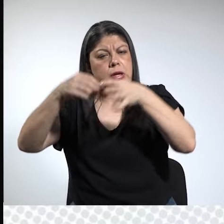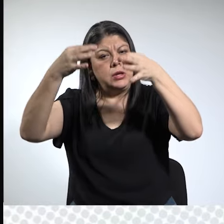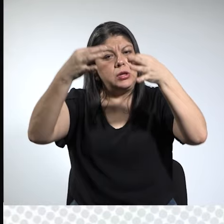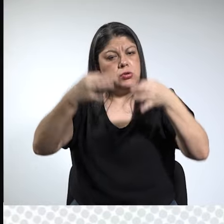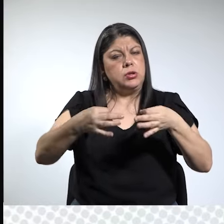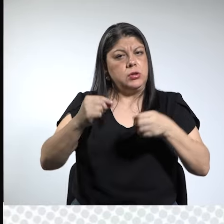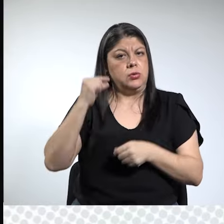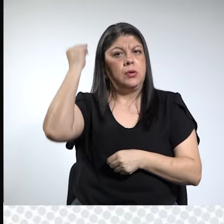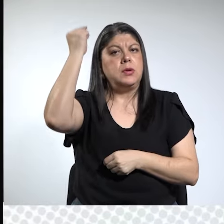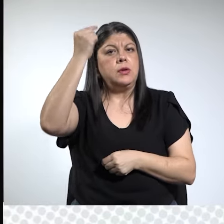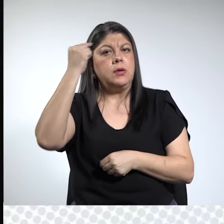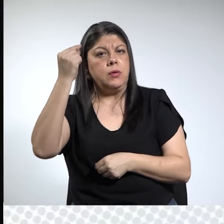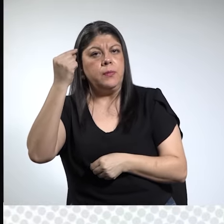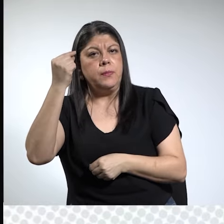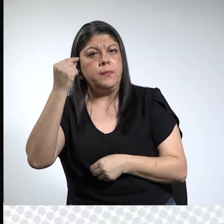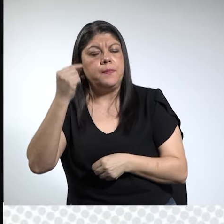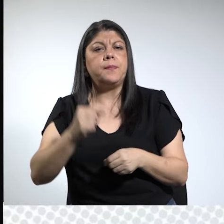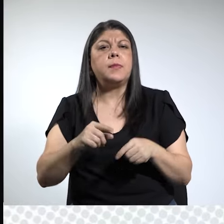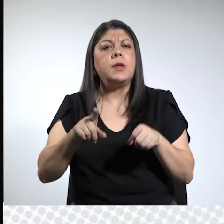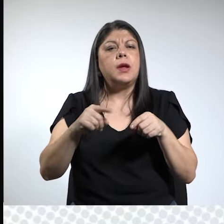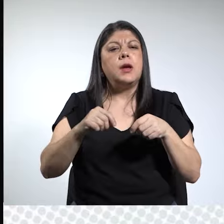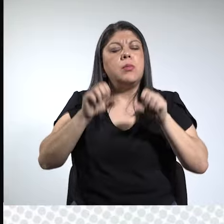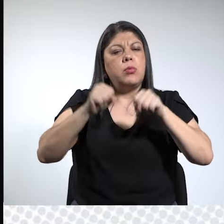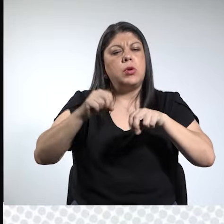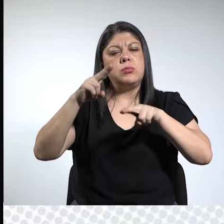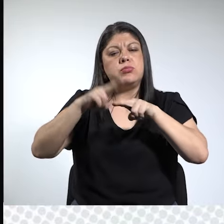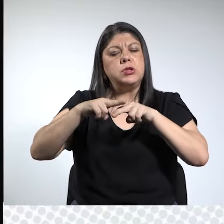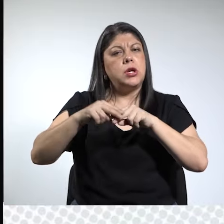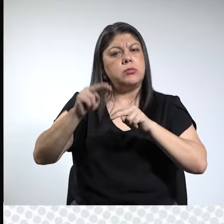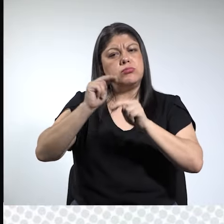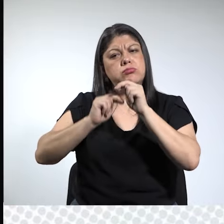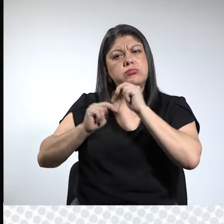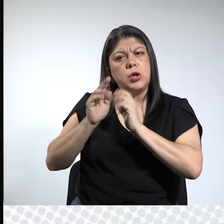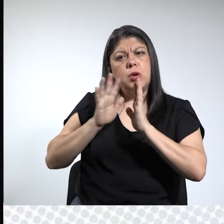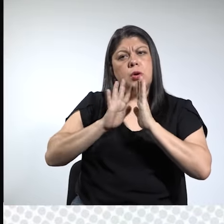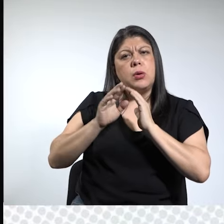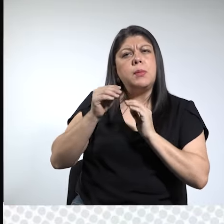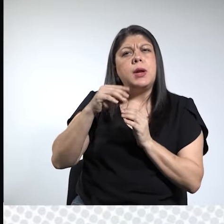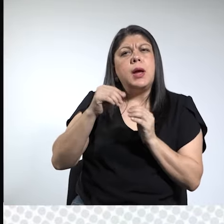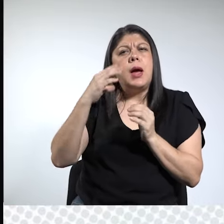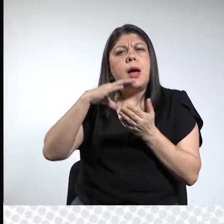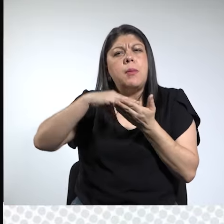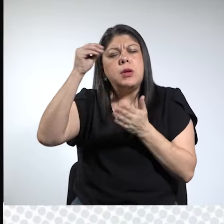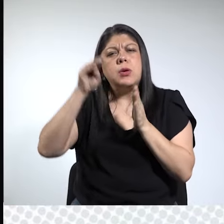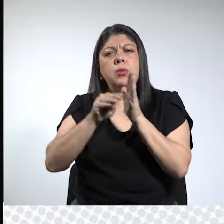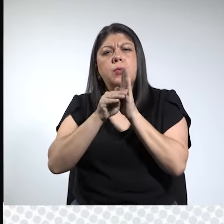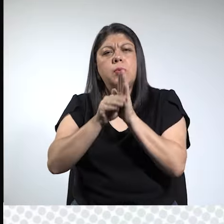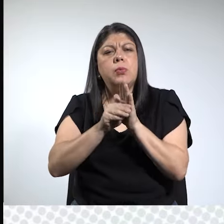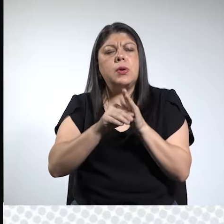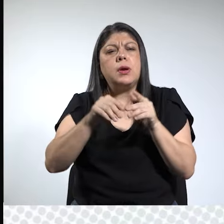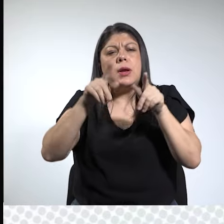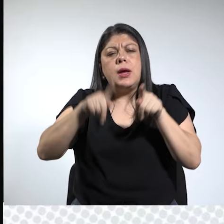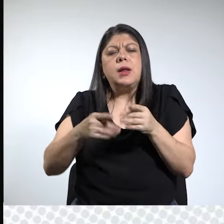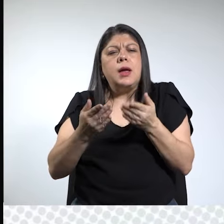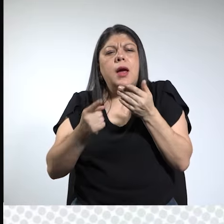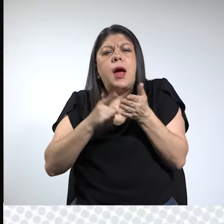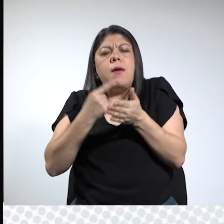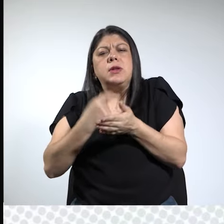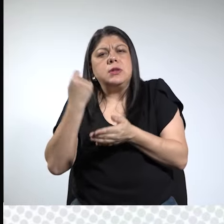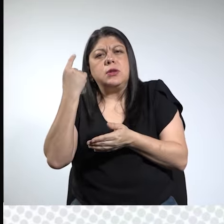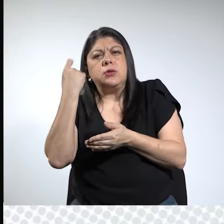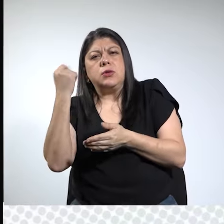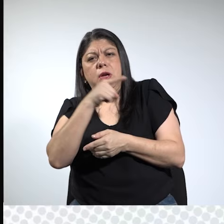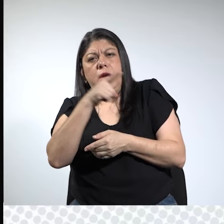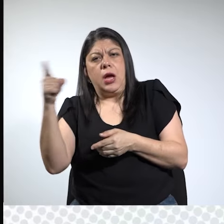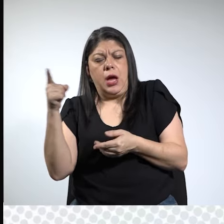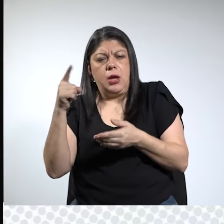decisiones estatales y sentarnos con ellos para ver cuál es el modelo, porque hay una parte que la gente a veces no entiende, pero ellos siguen el